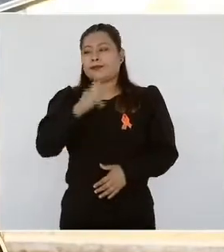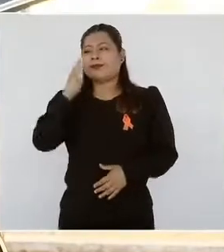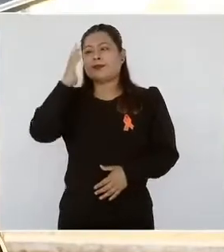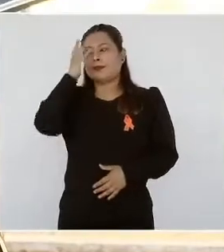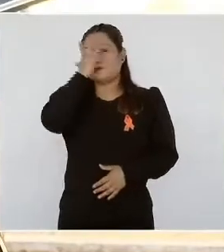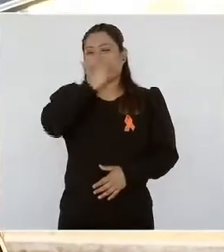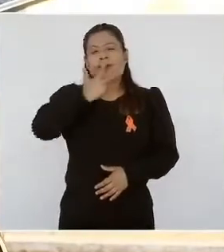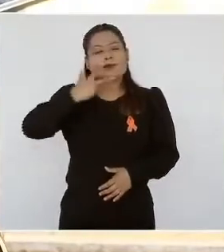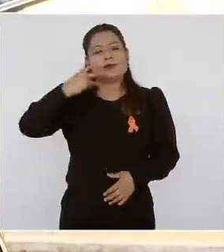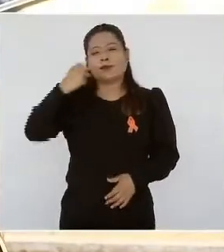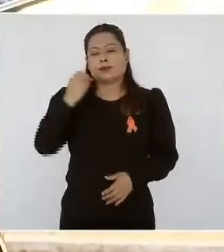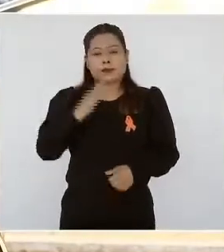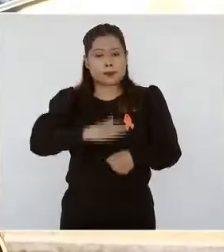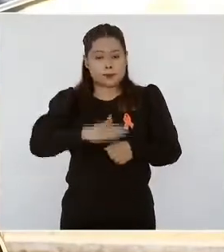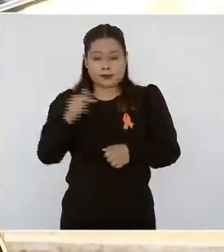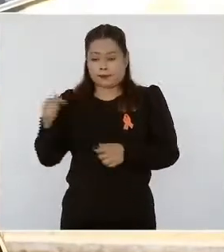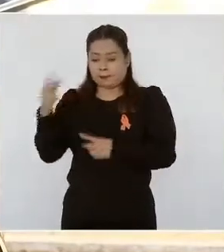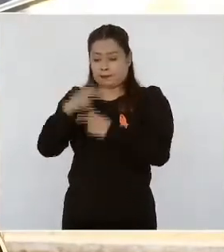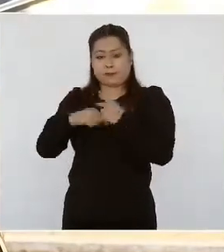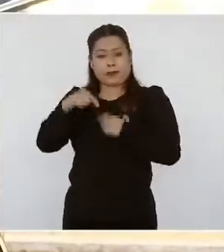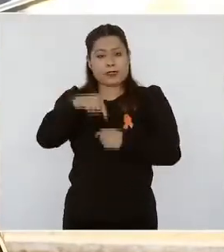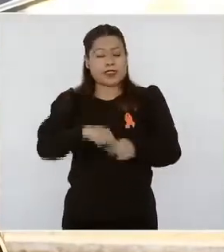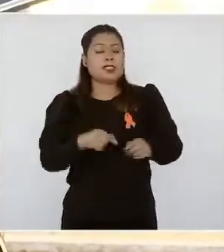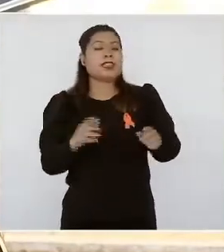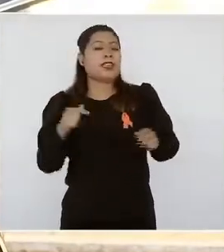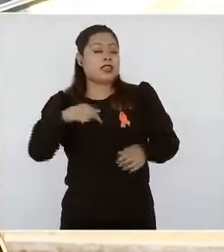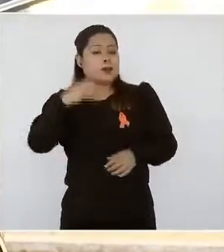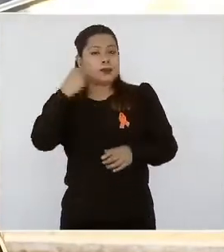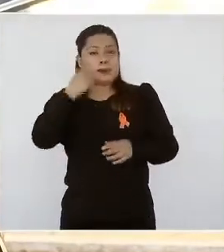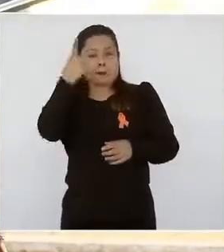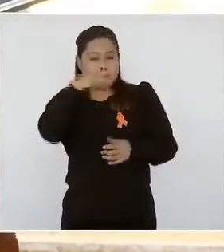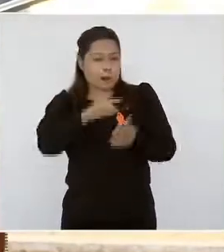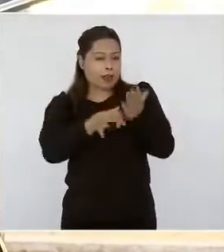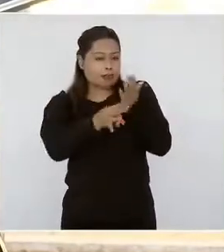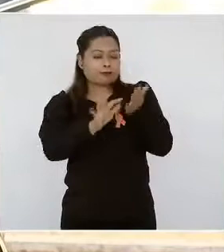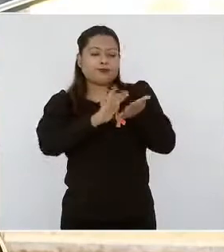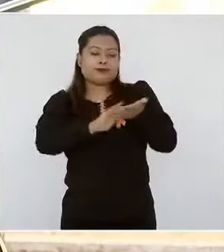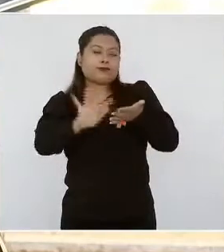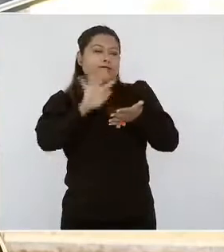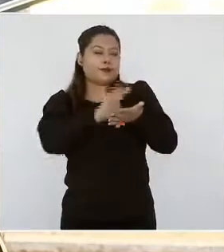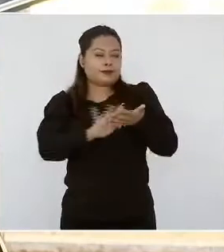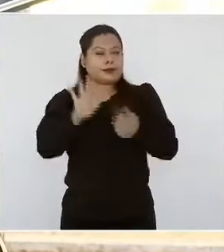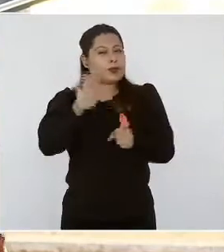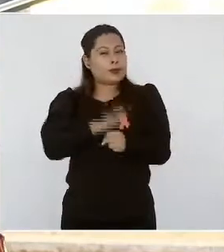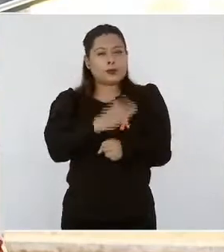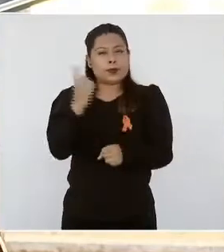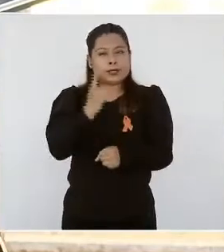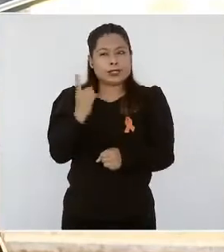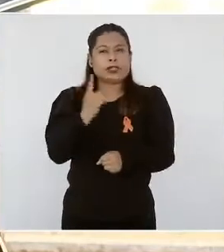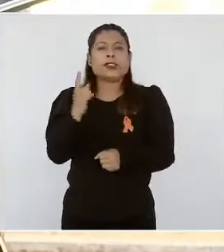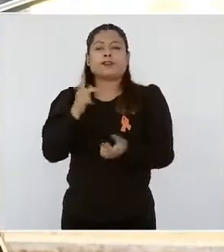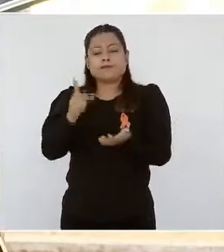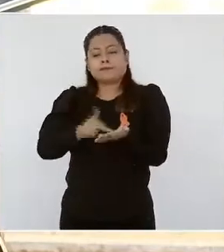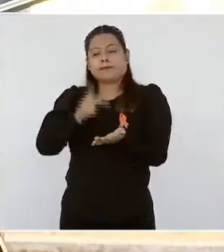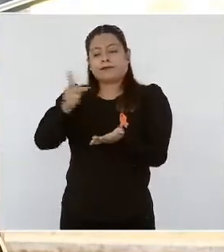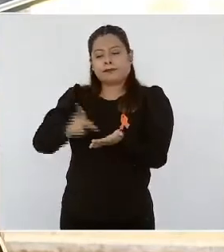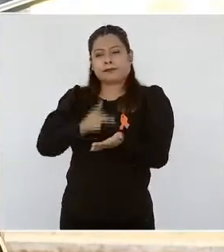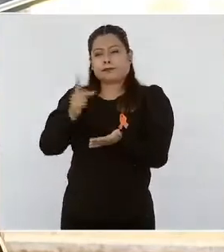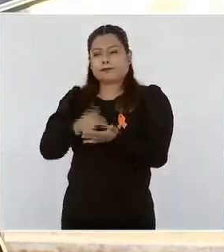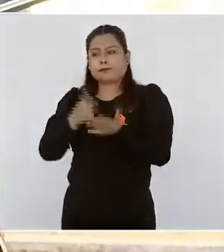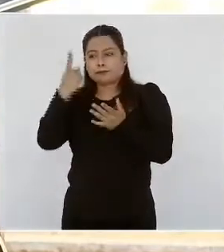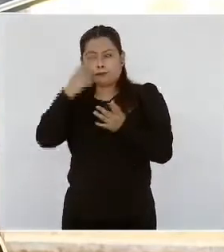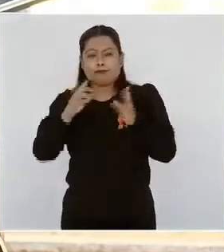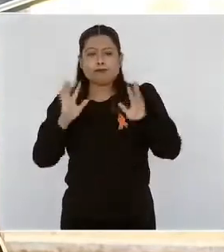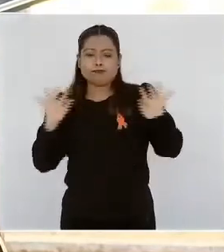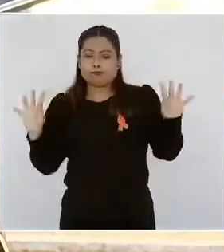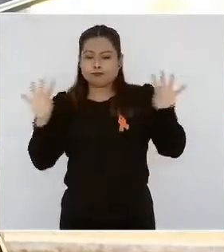hermoso aún más venir aquí con el pretexto de leer, porque las ocasiones que tenemos para reunirnos